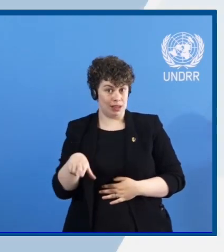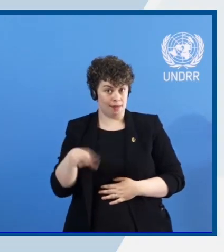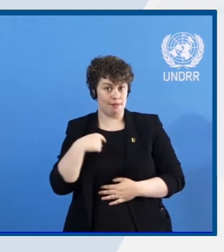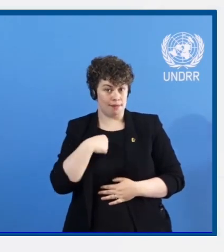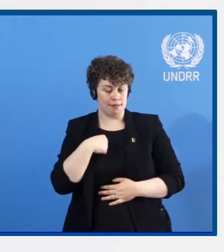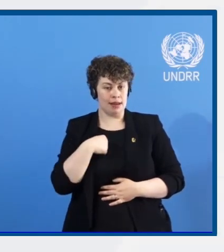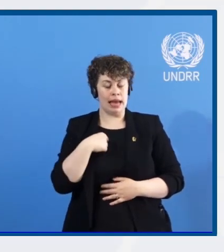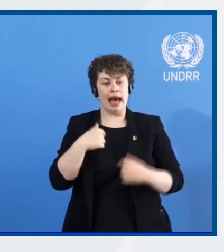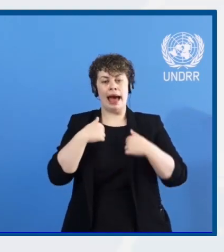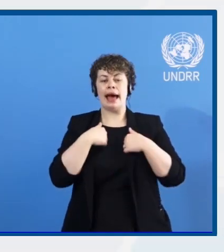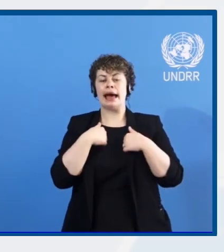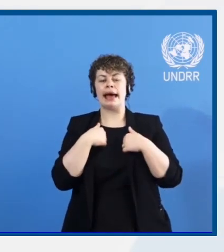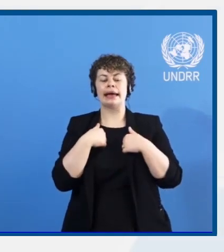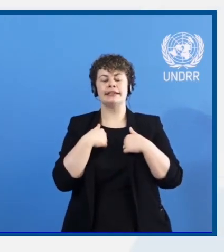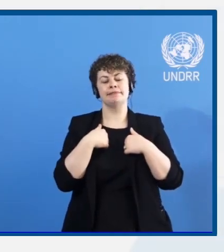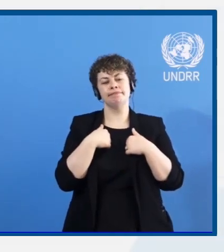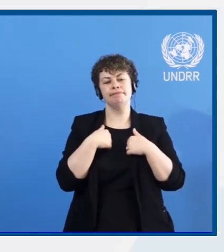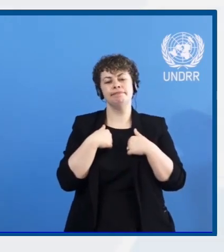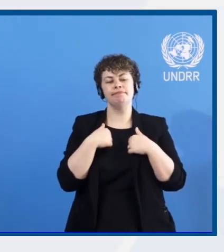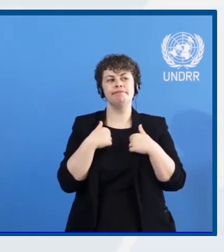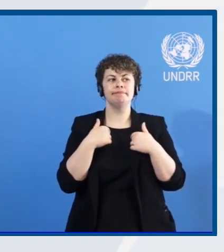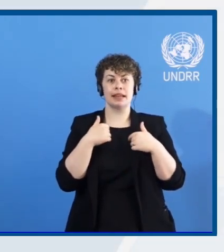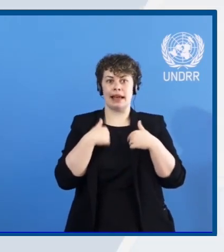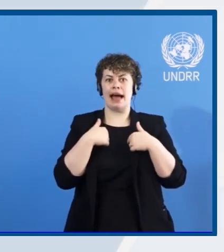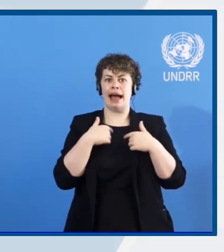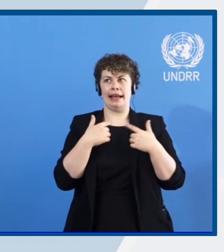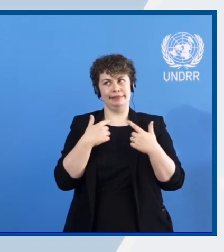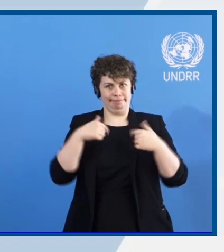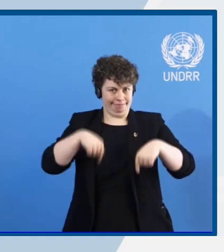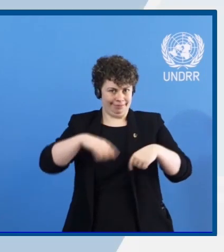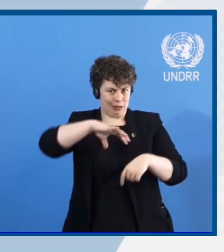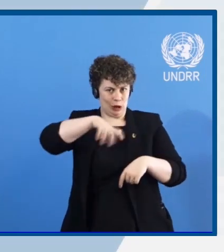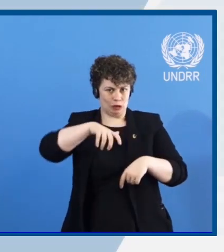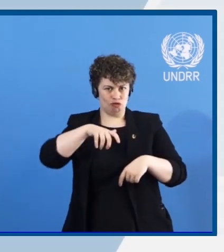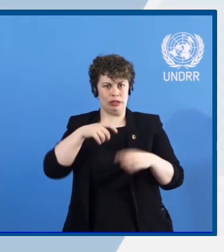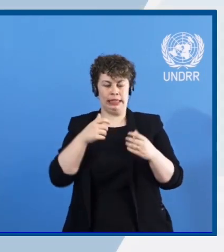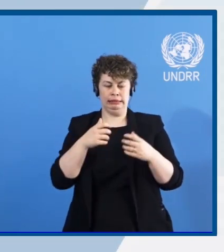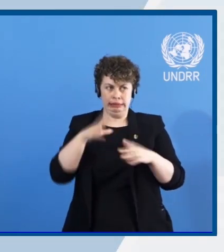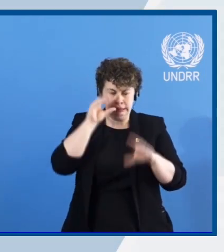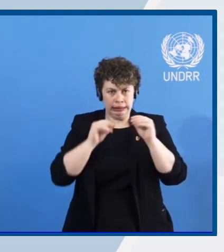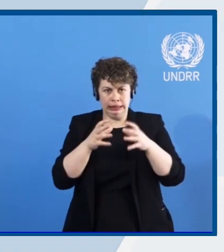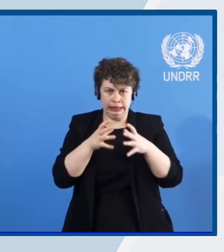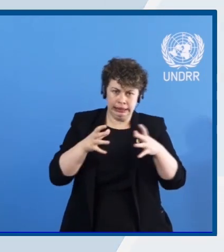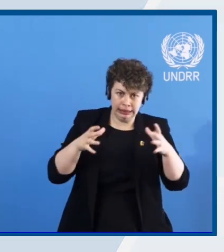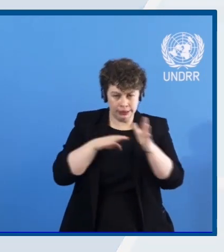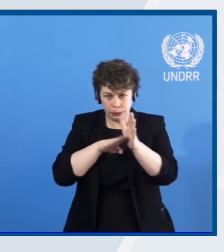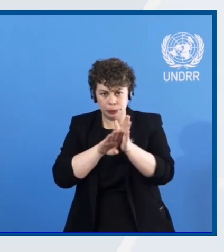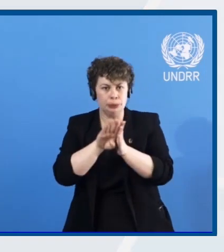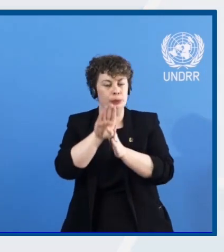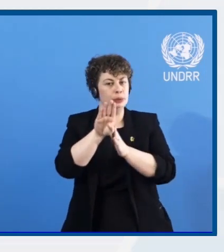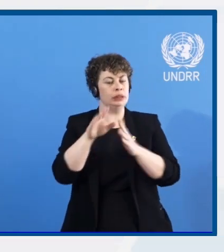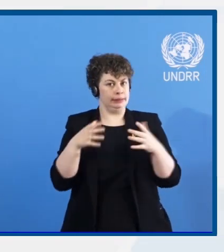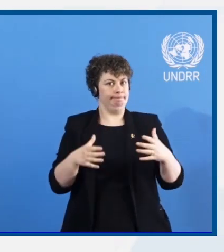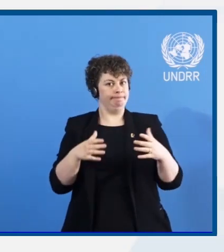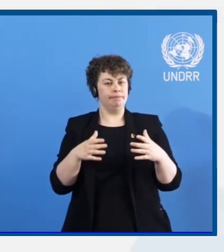vías de desarrollo, en términos de esa necesidad de variar un poco los esquemas y los modelos de